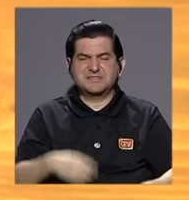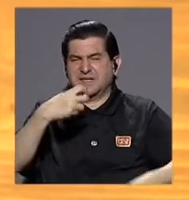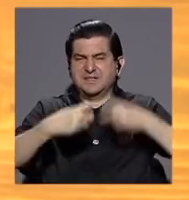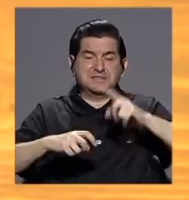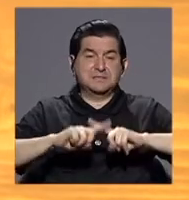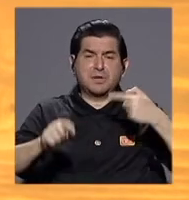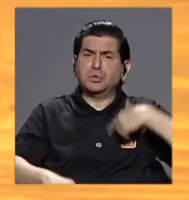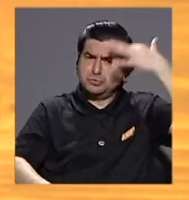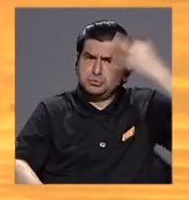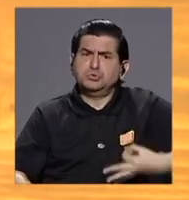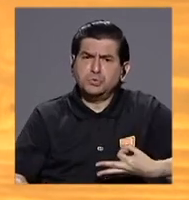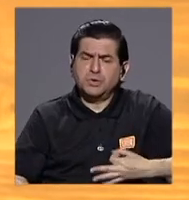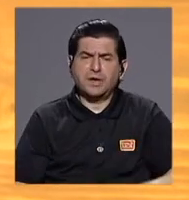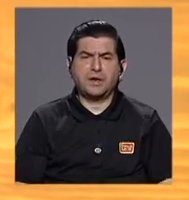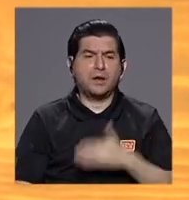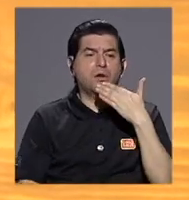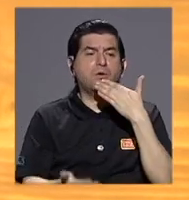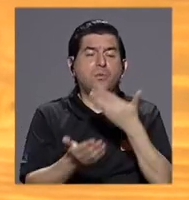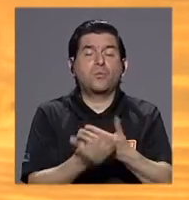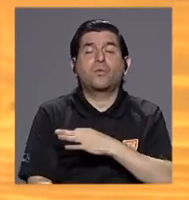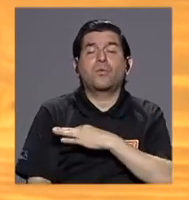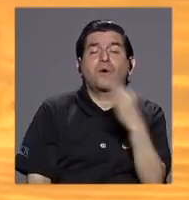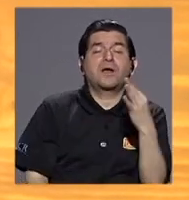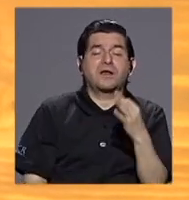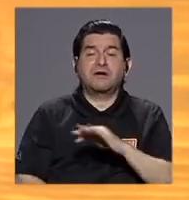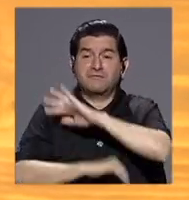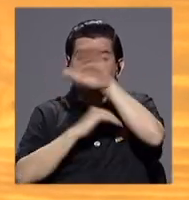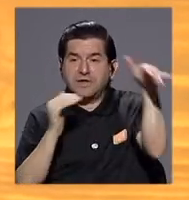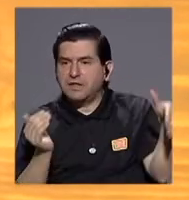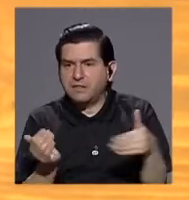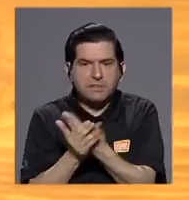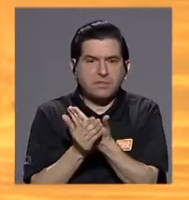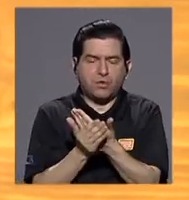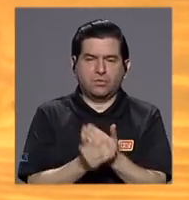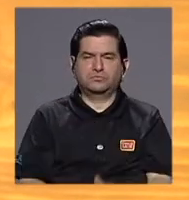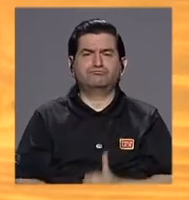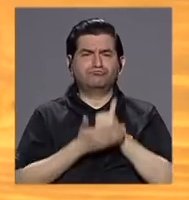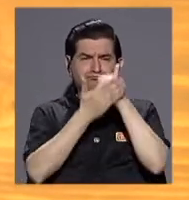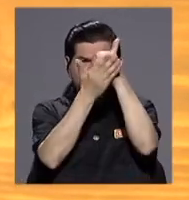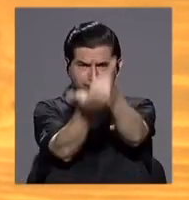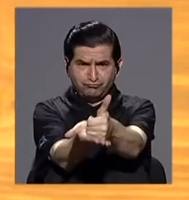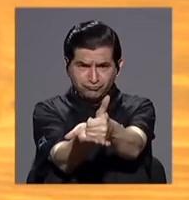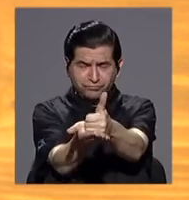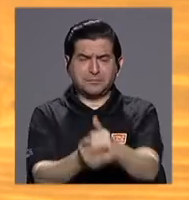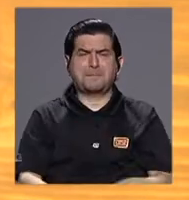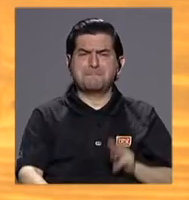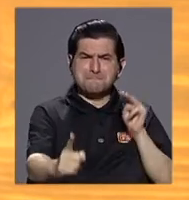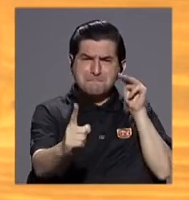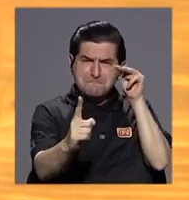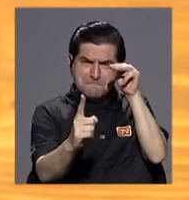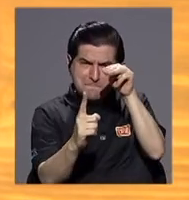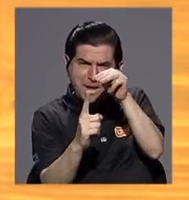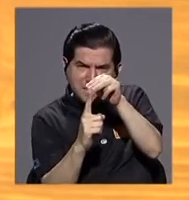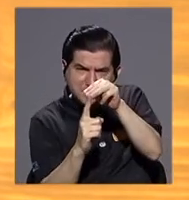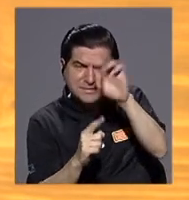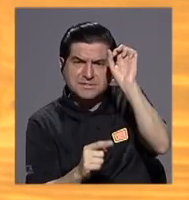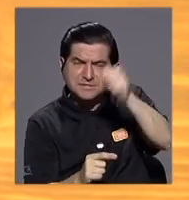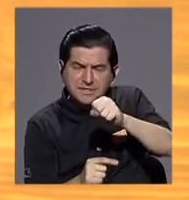yo creo que la buena fe de unos y otros puede ayudar a que el mensaje llegue